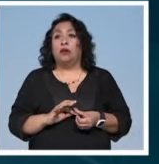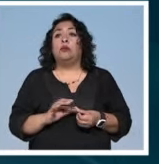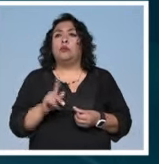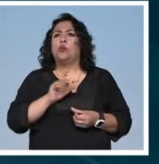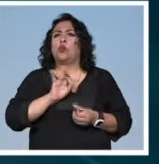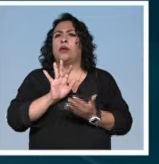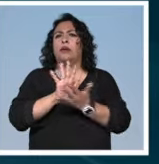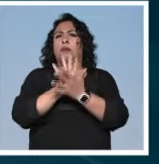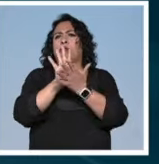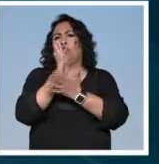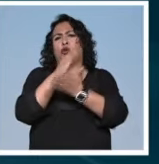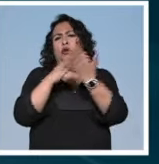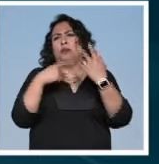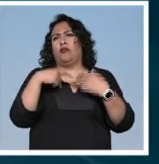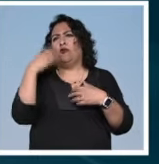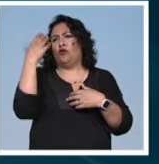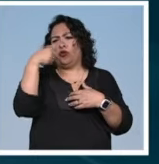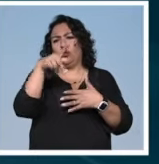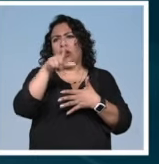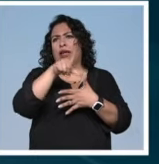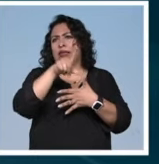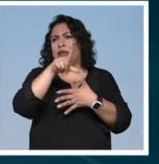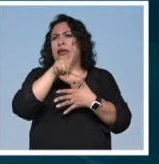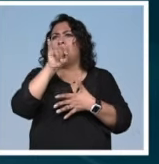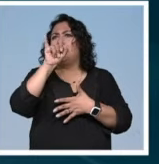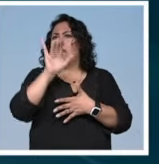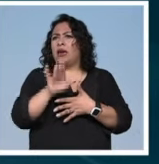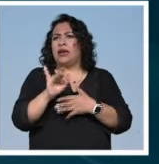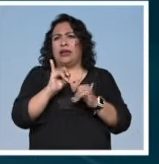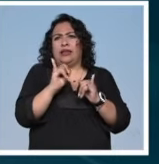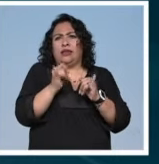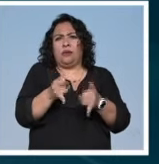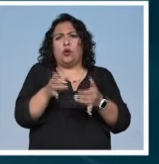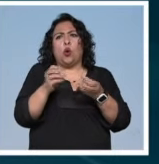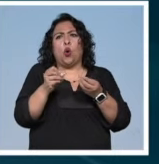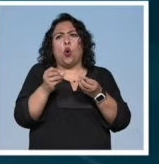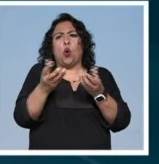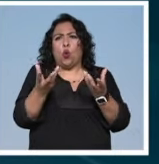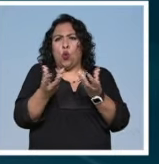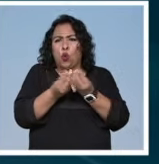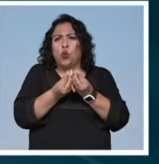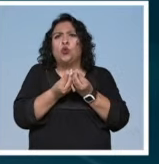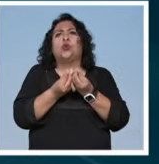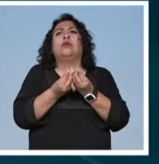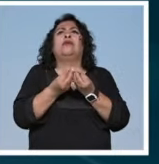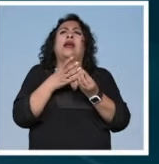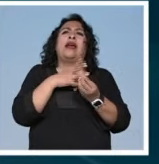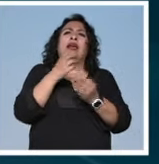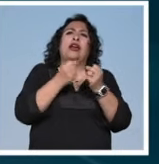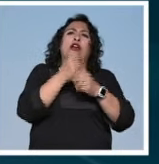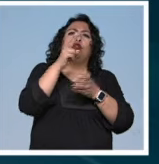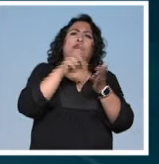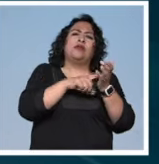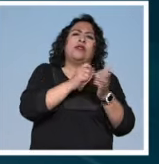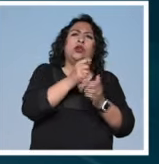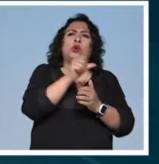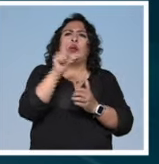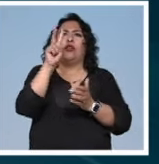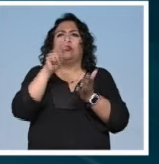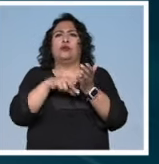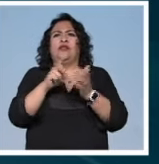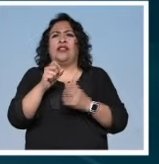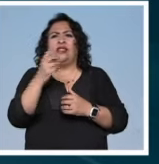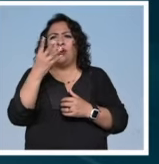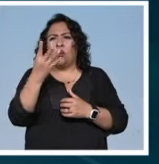Podrán participar todos los fotógrafos de América Latina con imágenes individuales o en series producidas entre el 2021 y